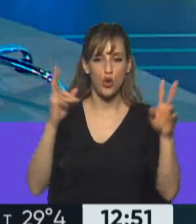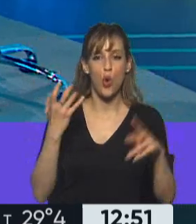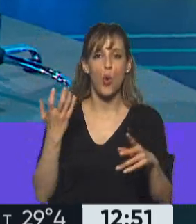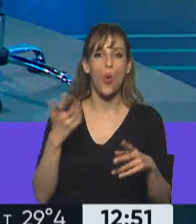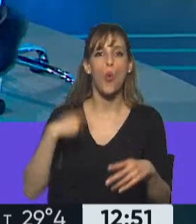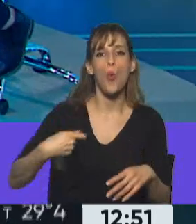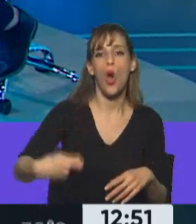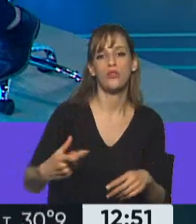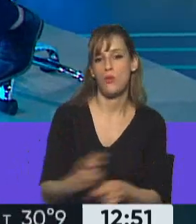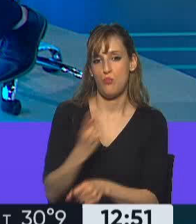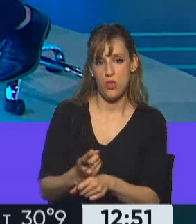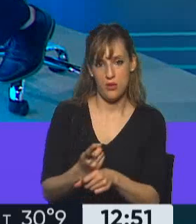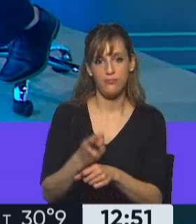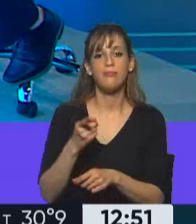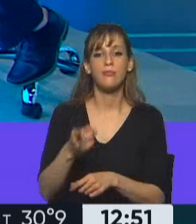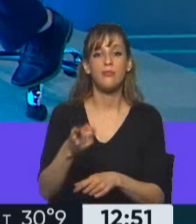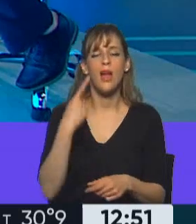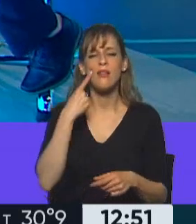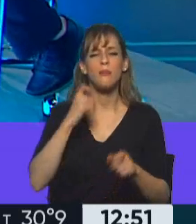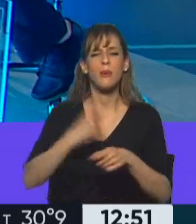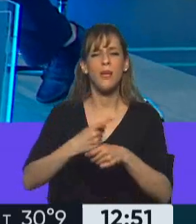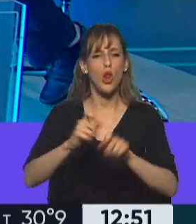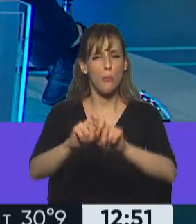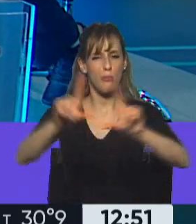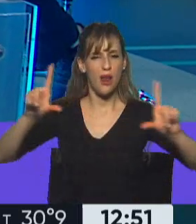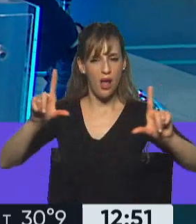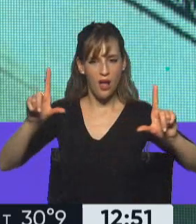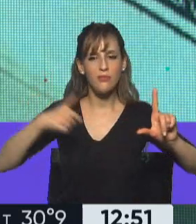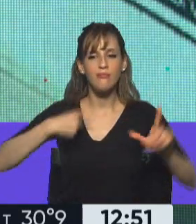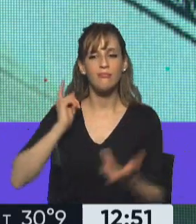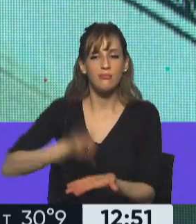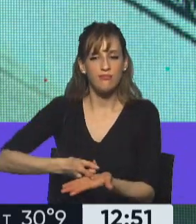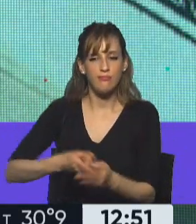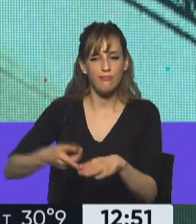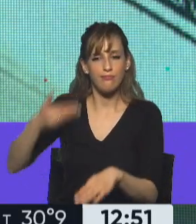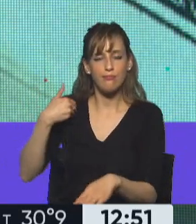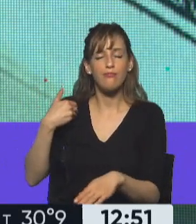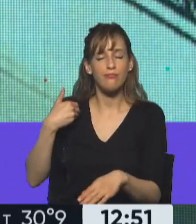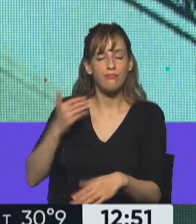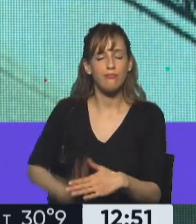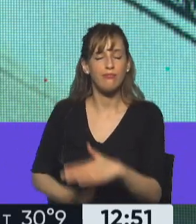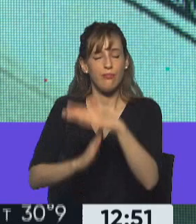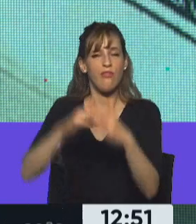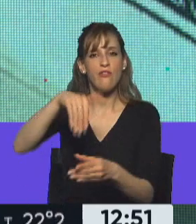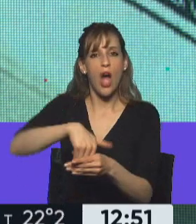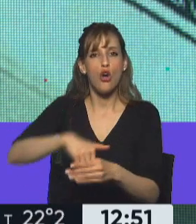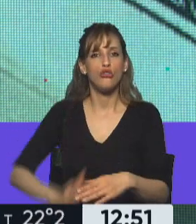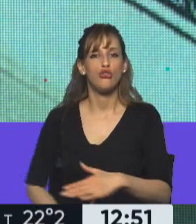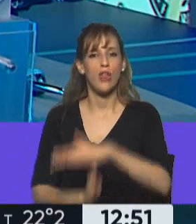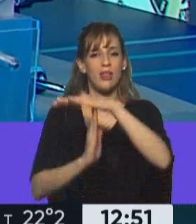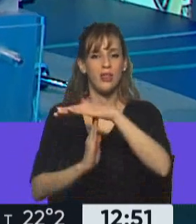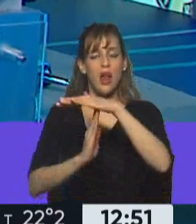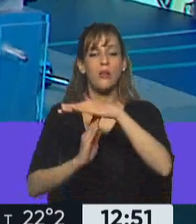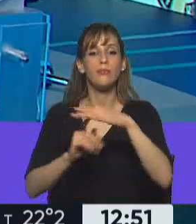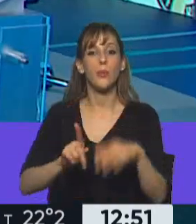que lo compartamos en algunas placas y nos metemos de claro, lleno en las medidas que han sido tomadas justamente en las últimas horas por la autoridad monetaria y que han generado justamente